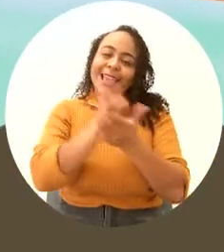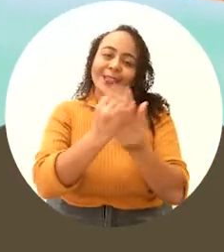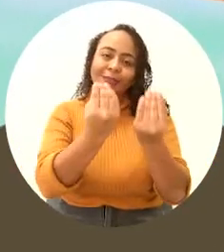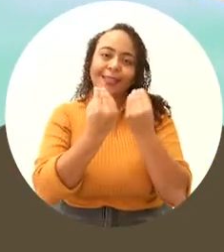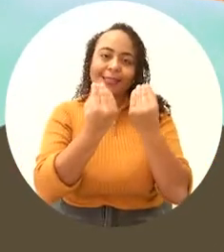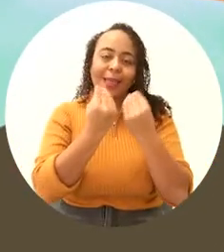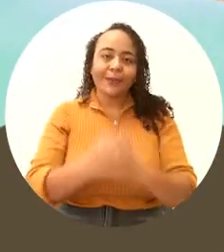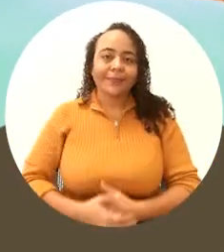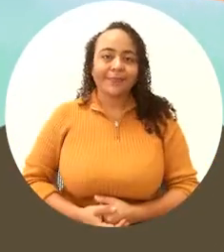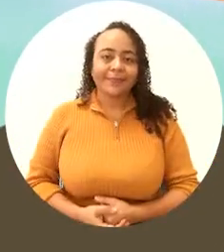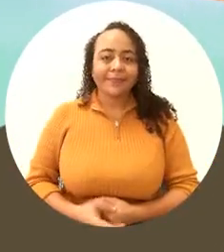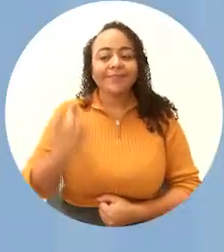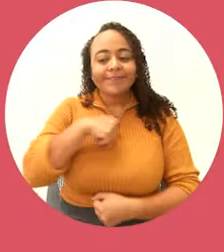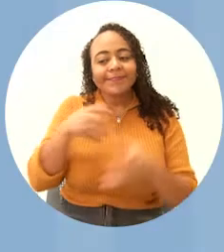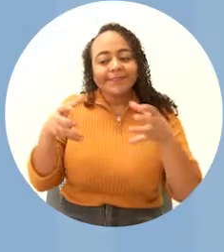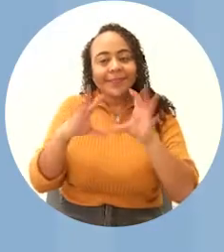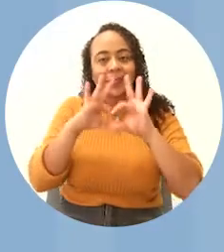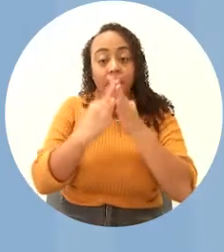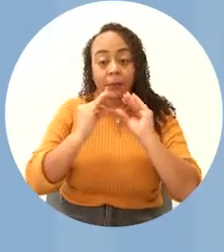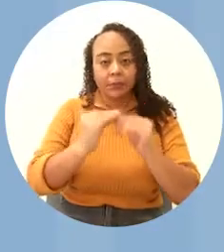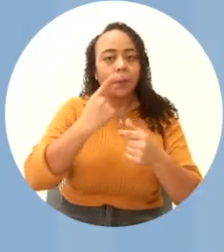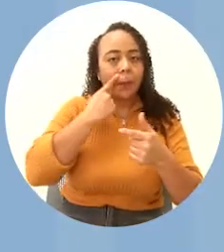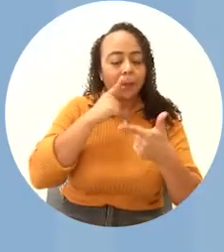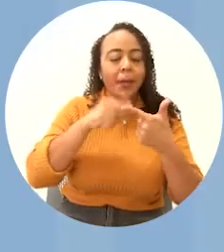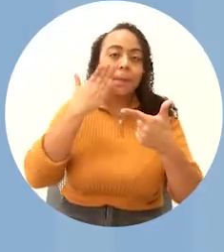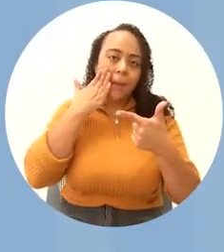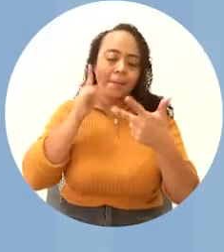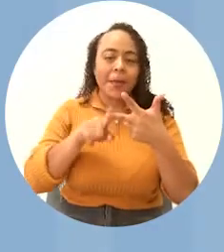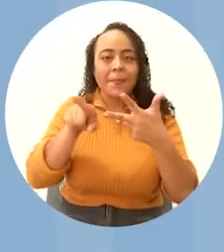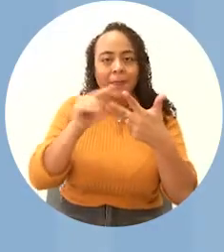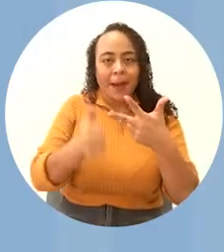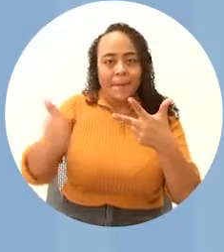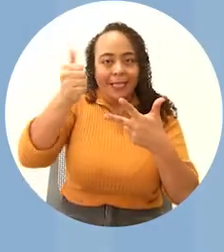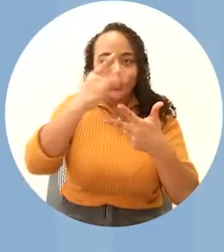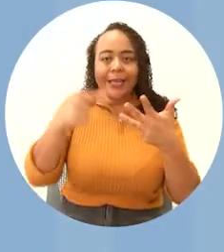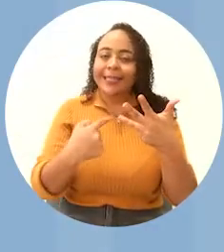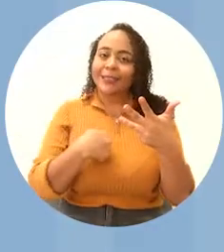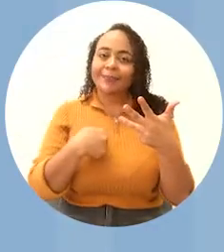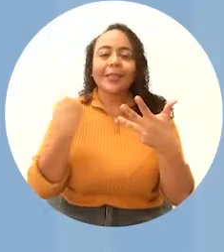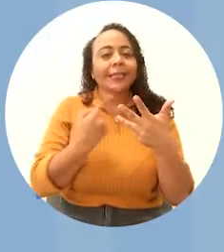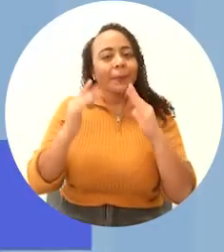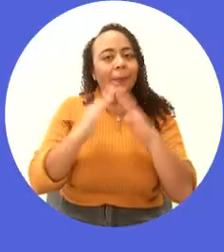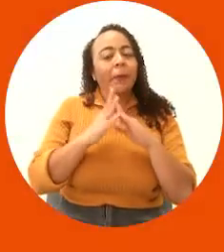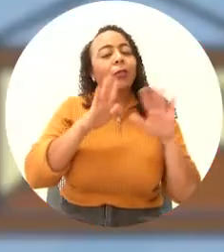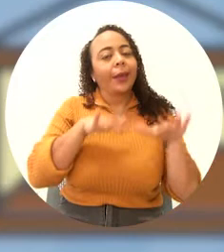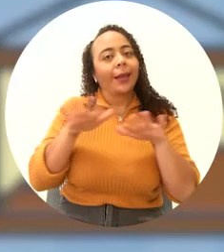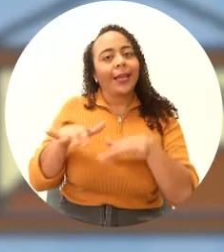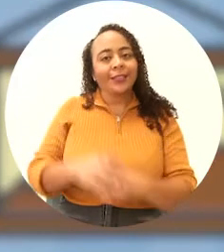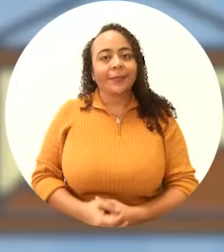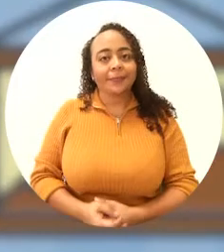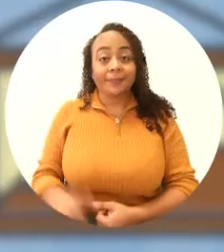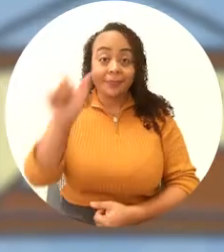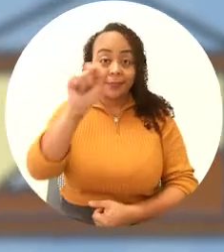enseñado. Somos una familia formada por papi, mami, mi hermano mayor y yo. Siempre hemos vivido tranquilos. Hace